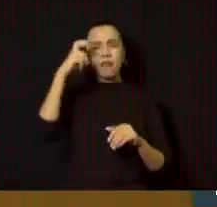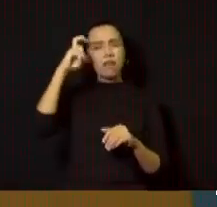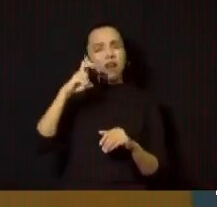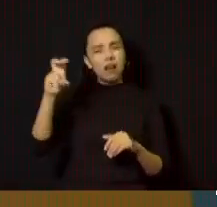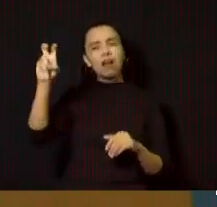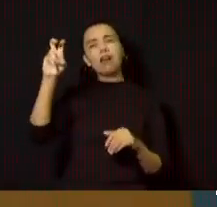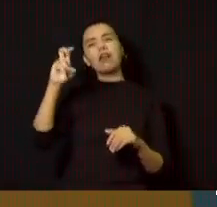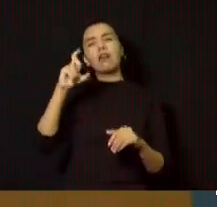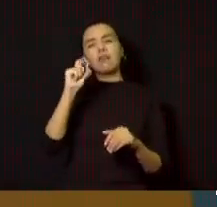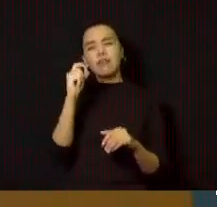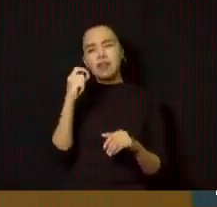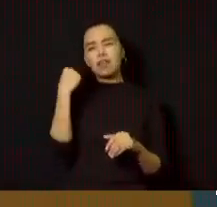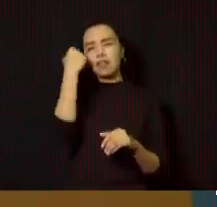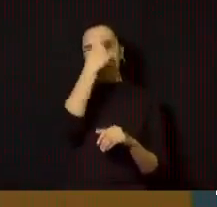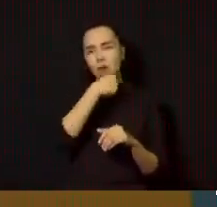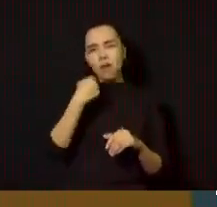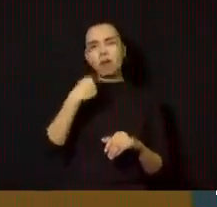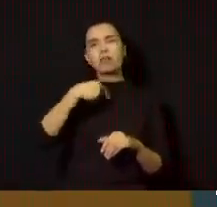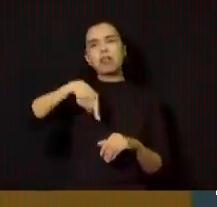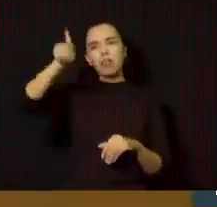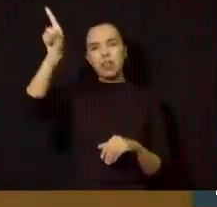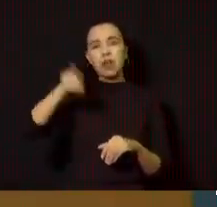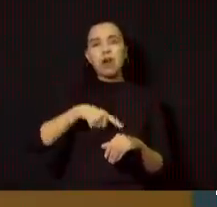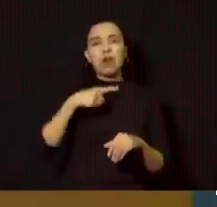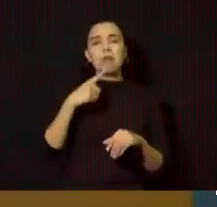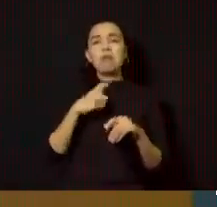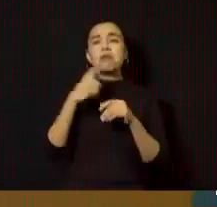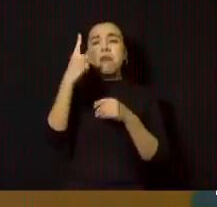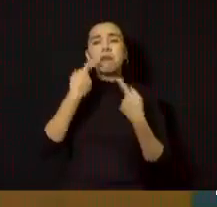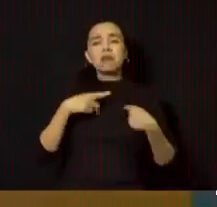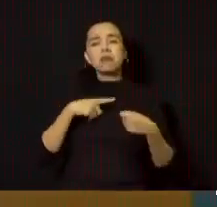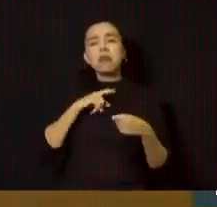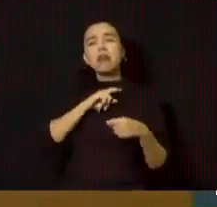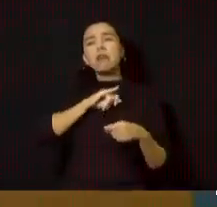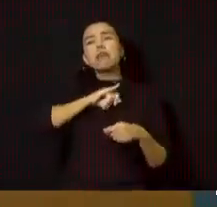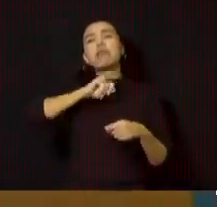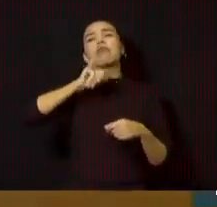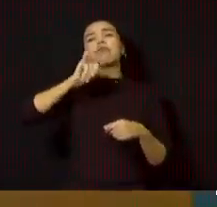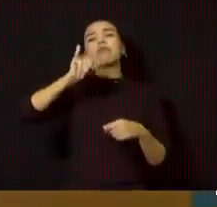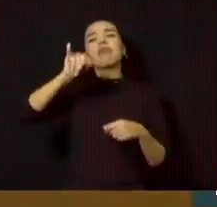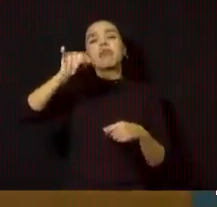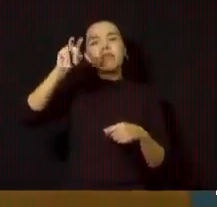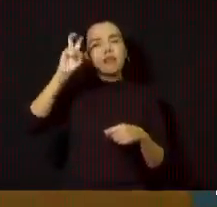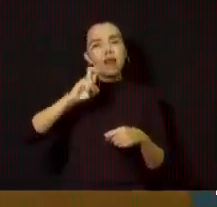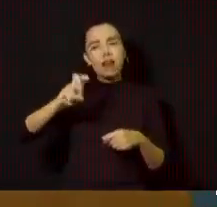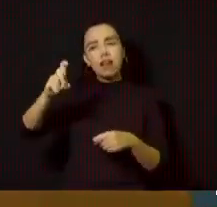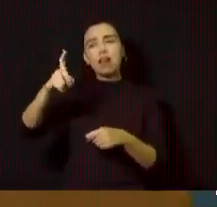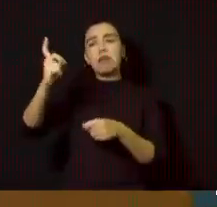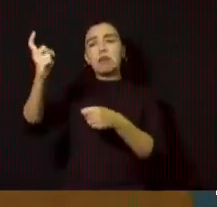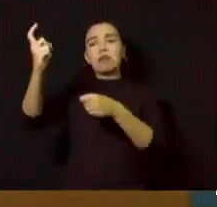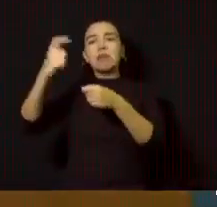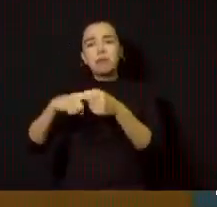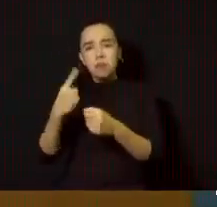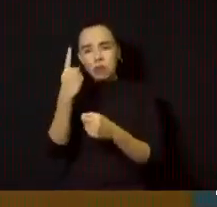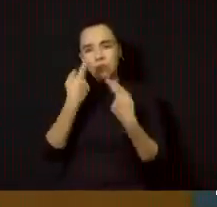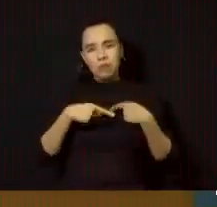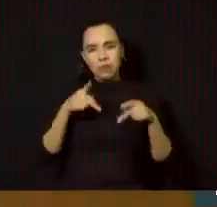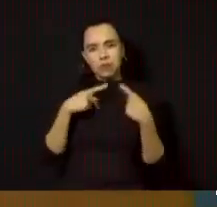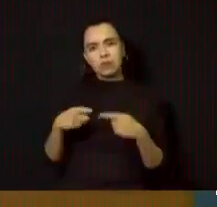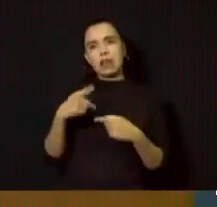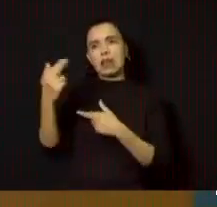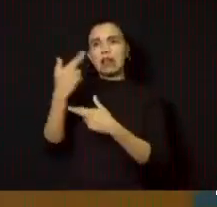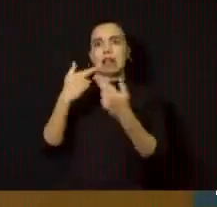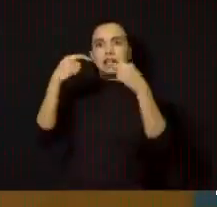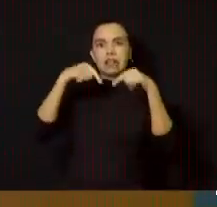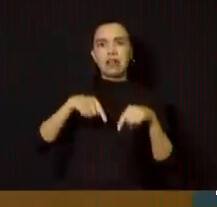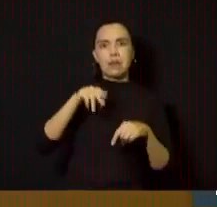20 horas de bus y ida y vuelta por ahí. Por un afiliado me iba hasta allá, ¿sí? Regresaba para mi centro de negocio porque el martes tenía la